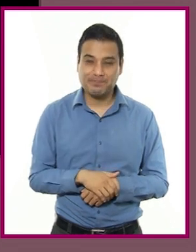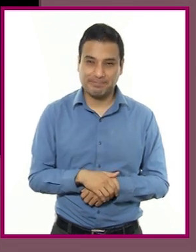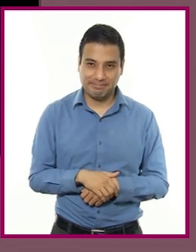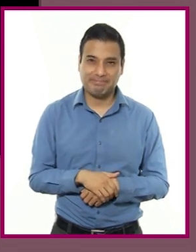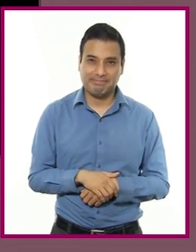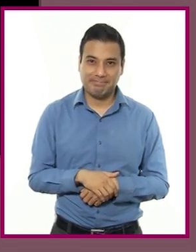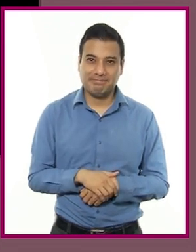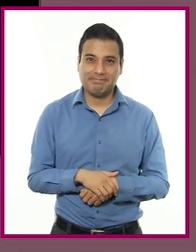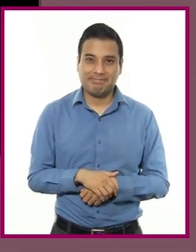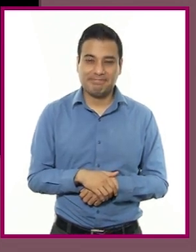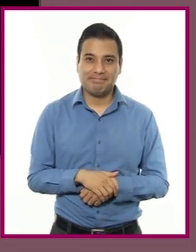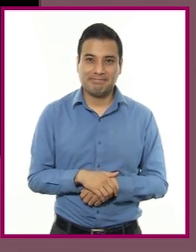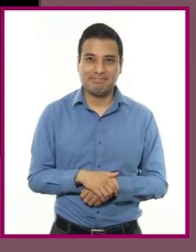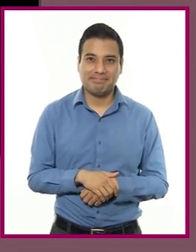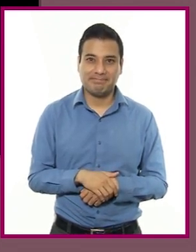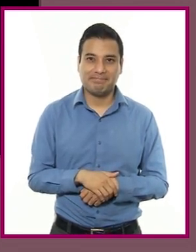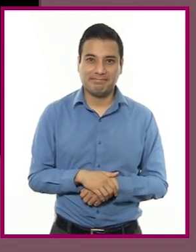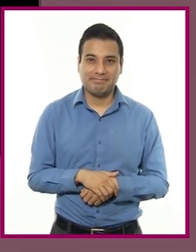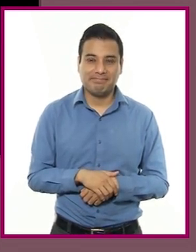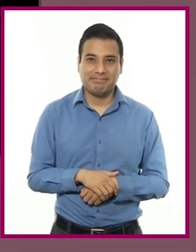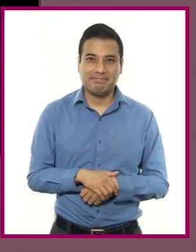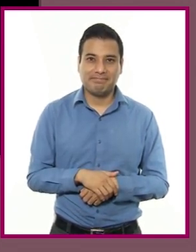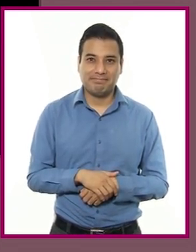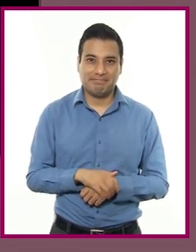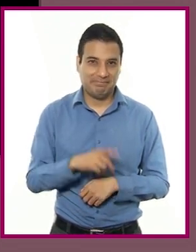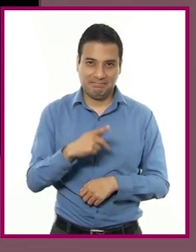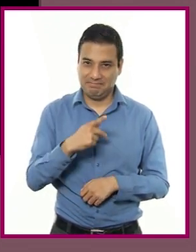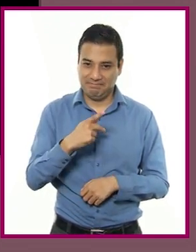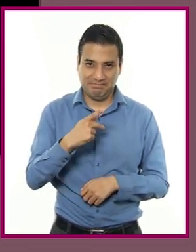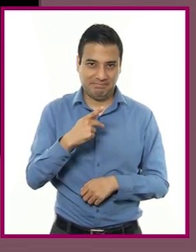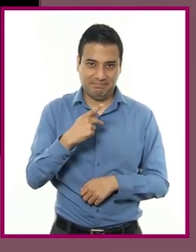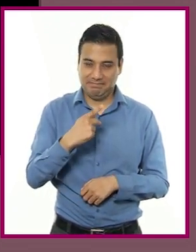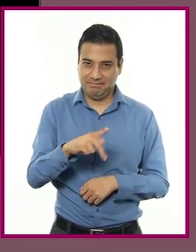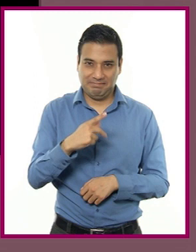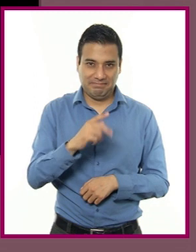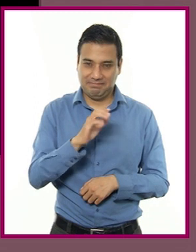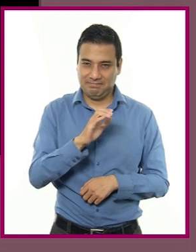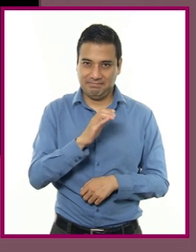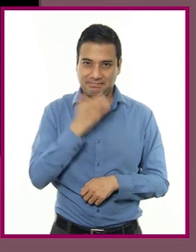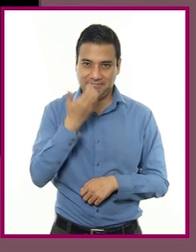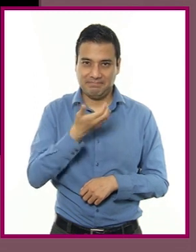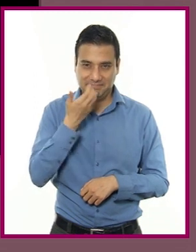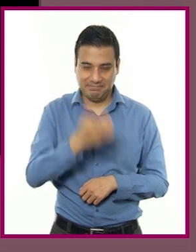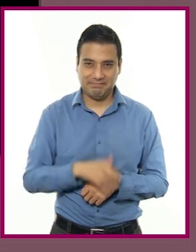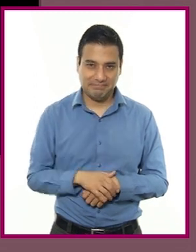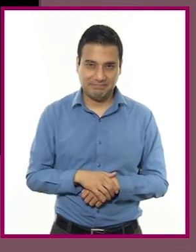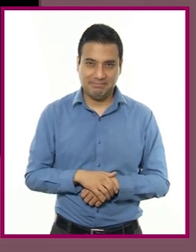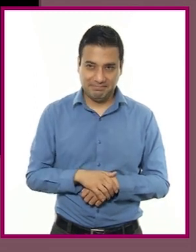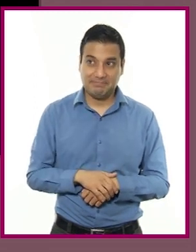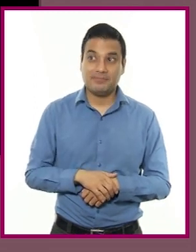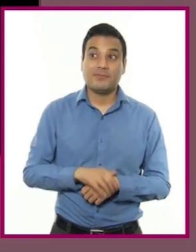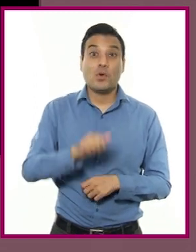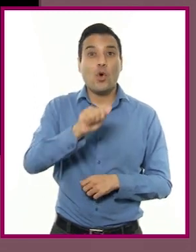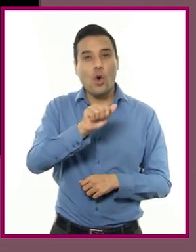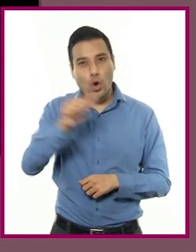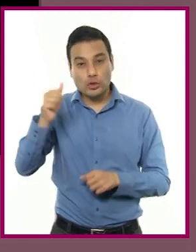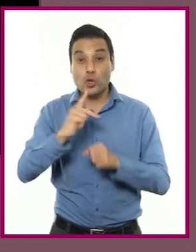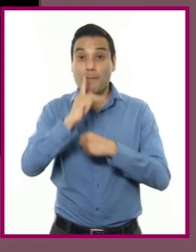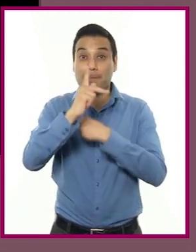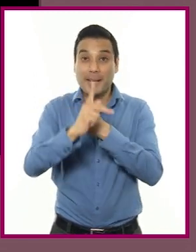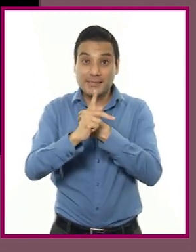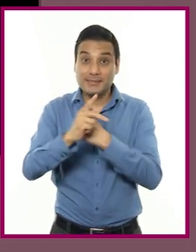de ensamble mestizo para configurar y reconfigurar un